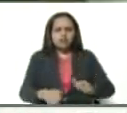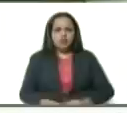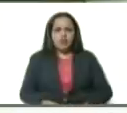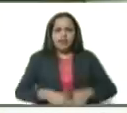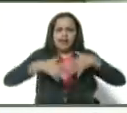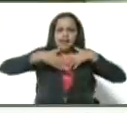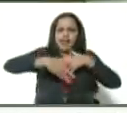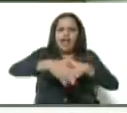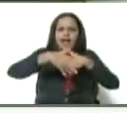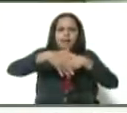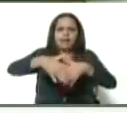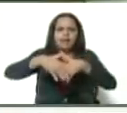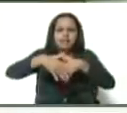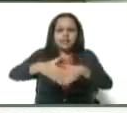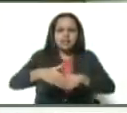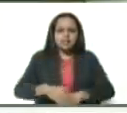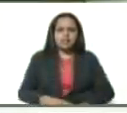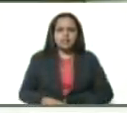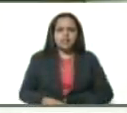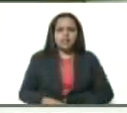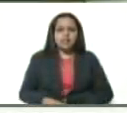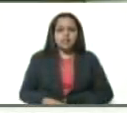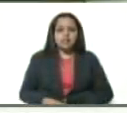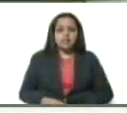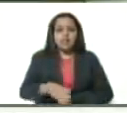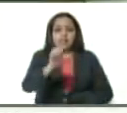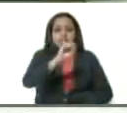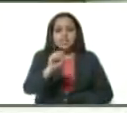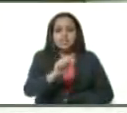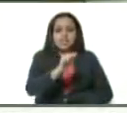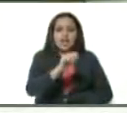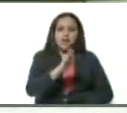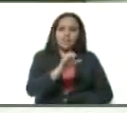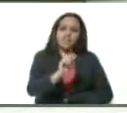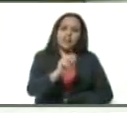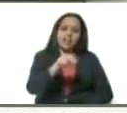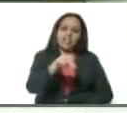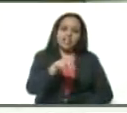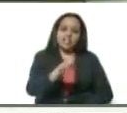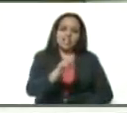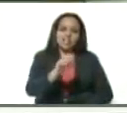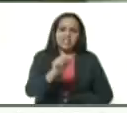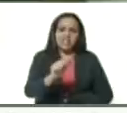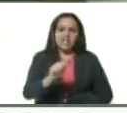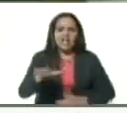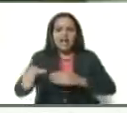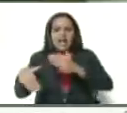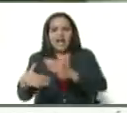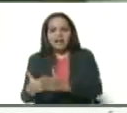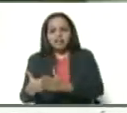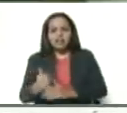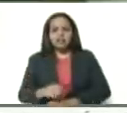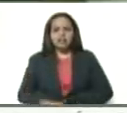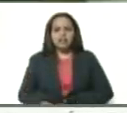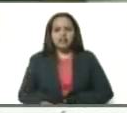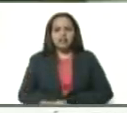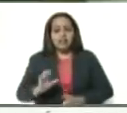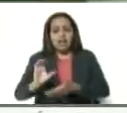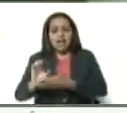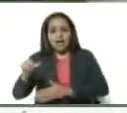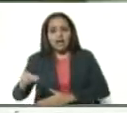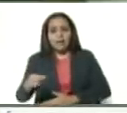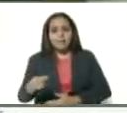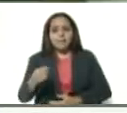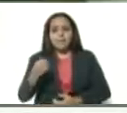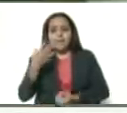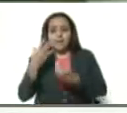marcha de Sabaneta a Miraflores, la marcha de la victoria, inolvidable. Iba nuestro